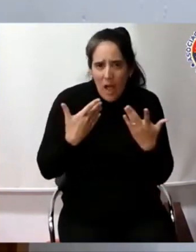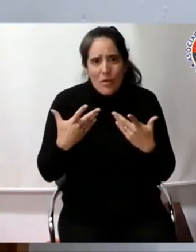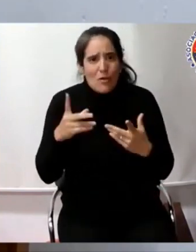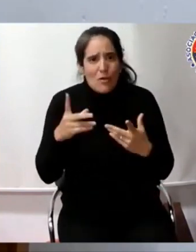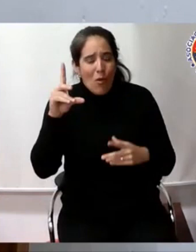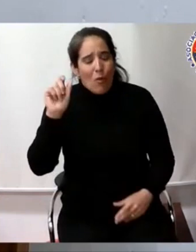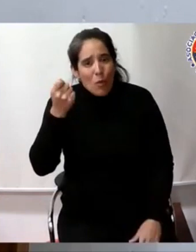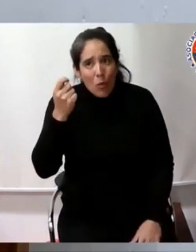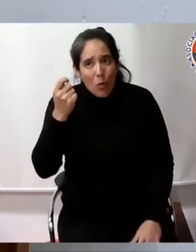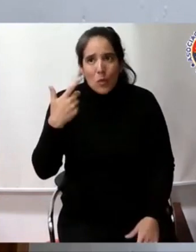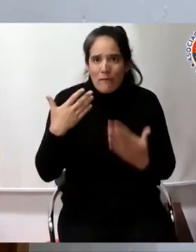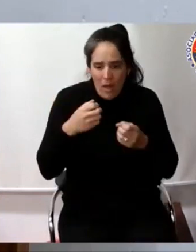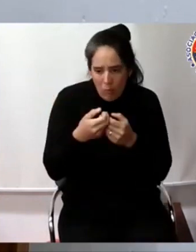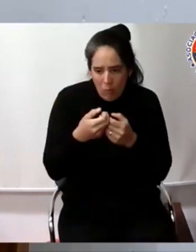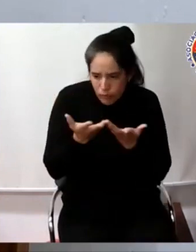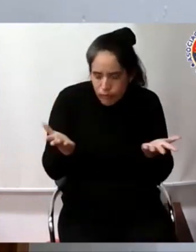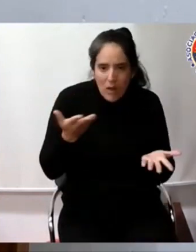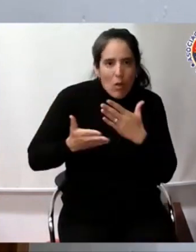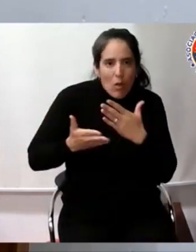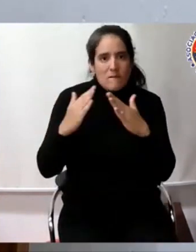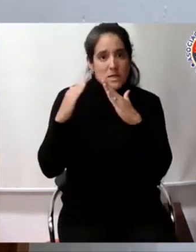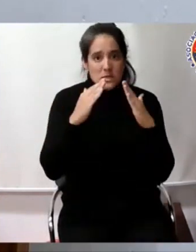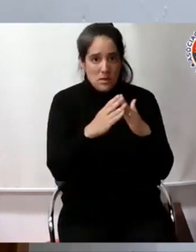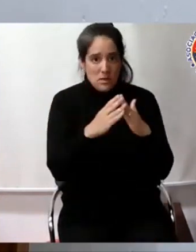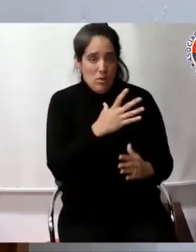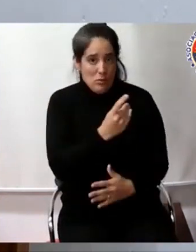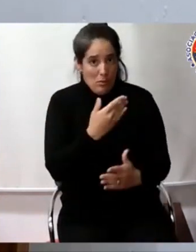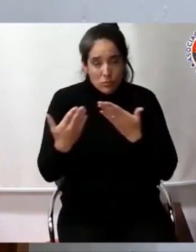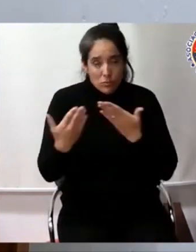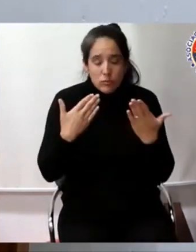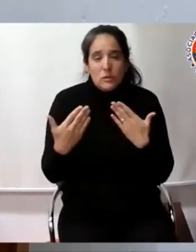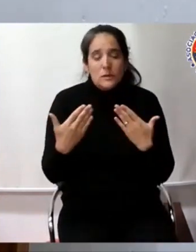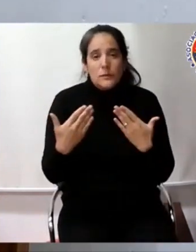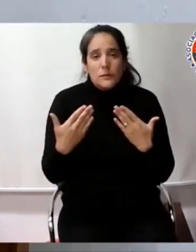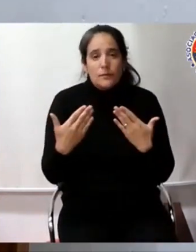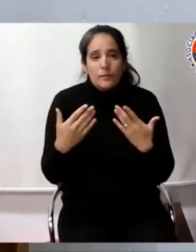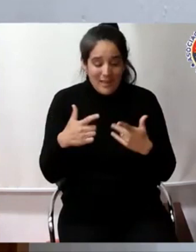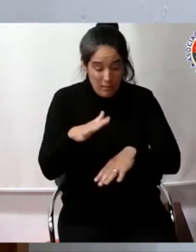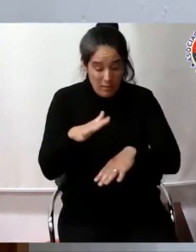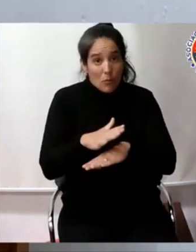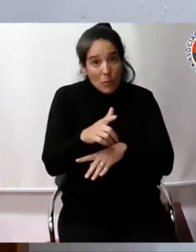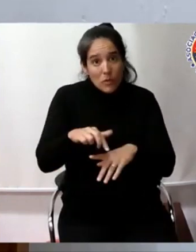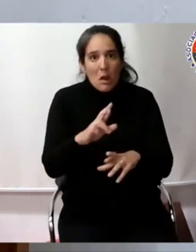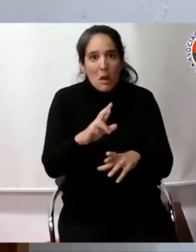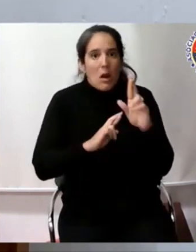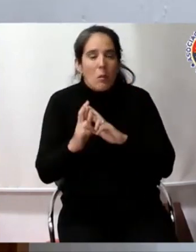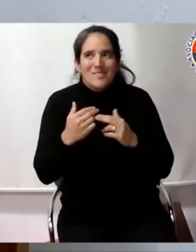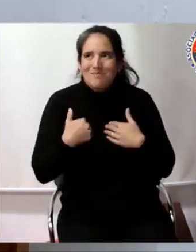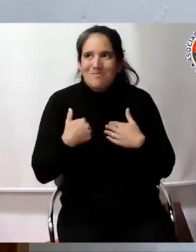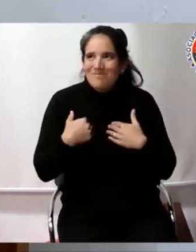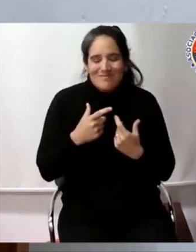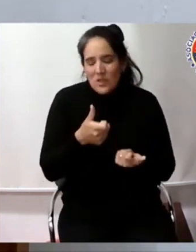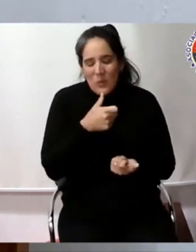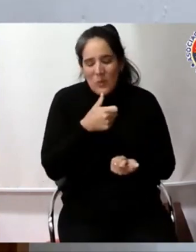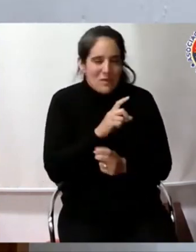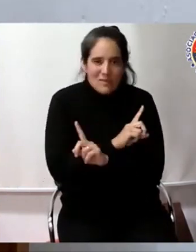ute a reunión abierta entre vecinos y jefes regionales de ute en esa instancia la respuesta no fue satisfactoria